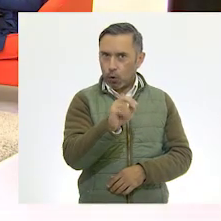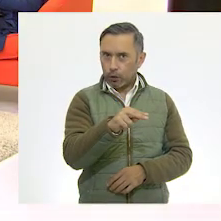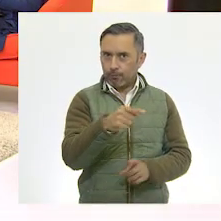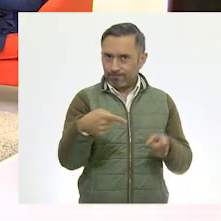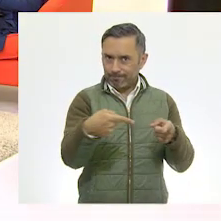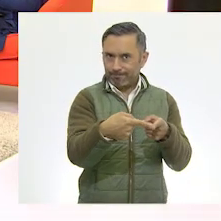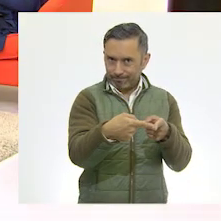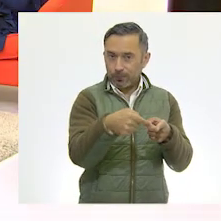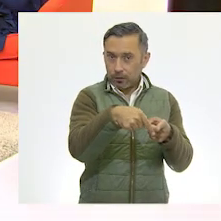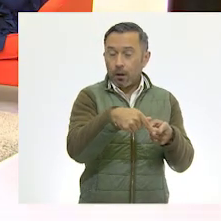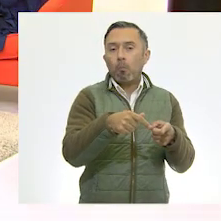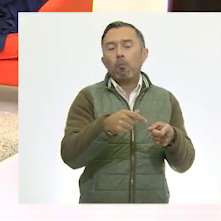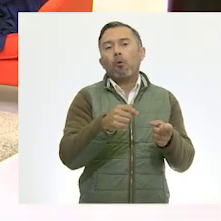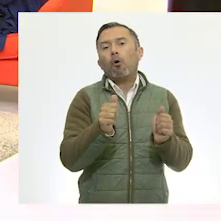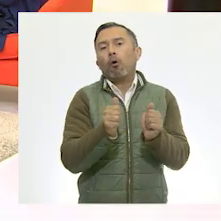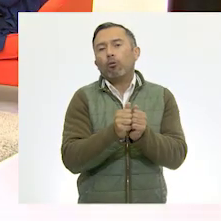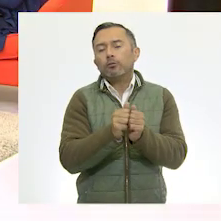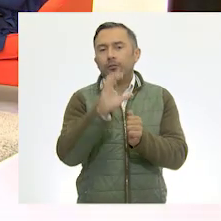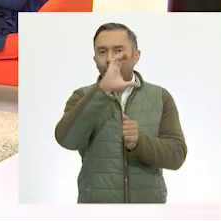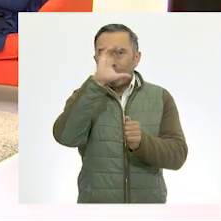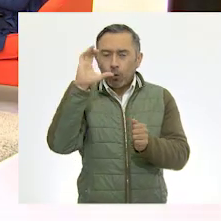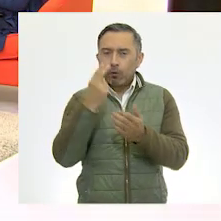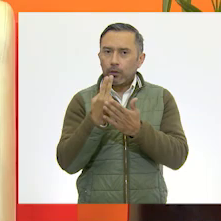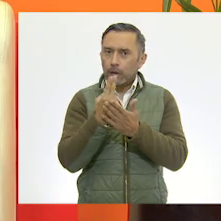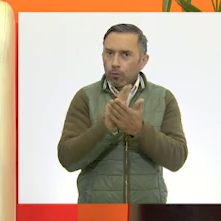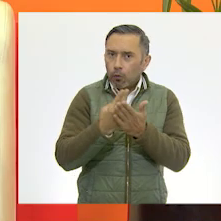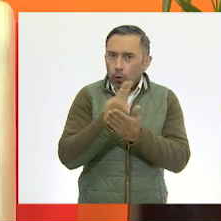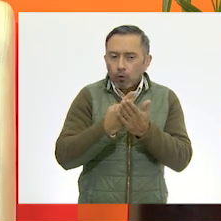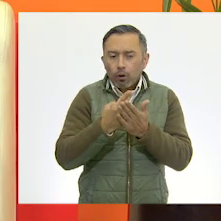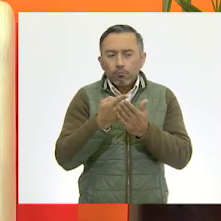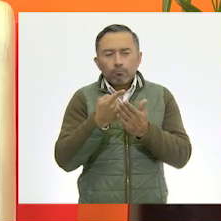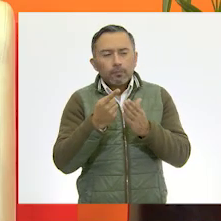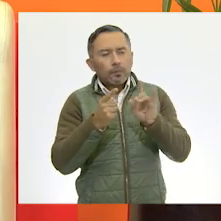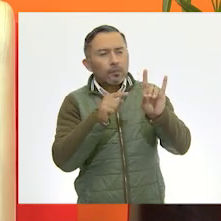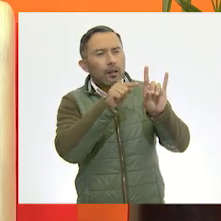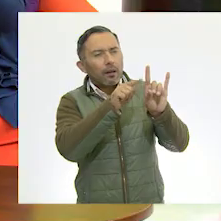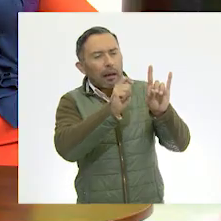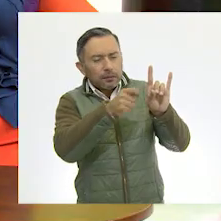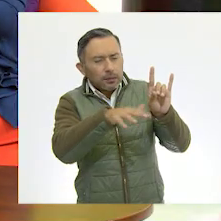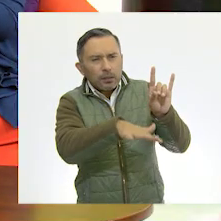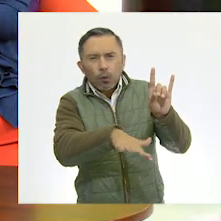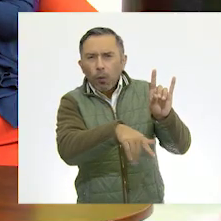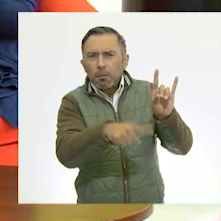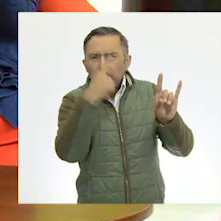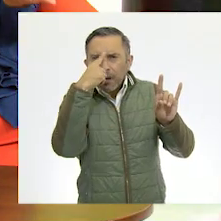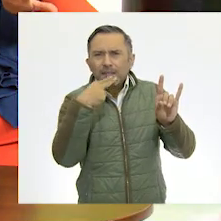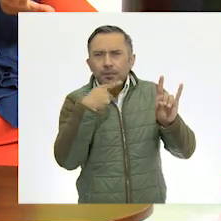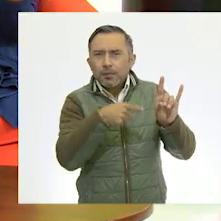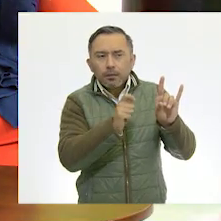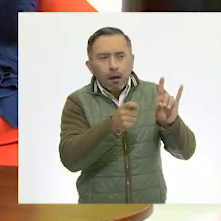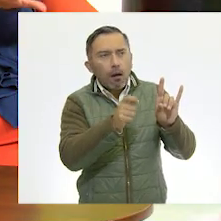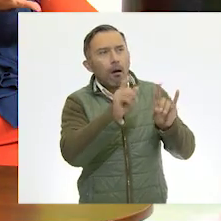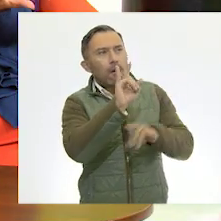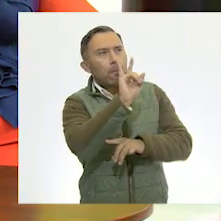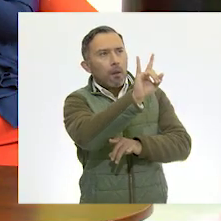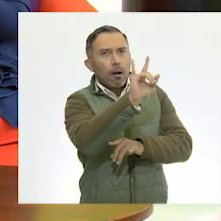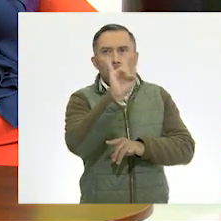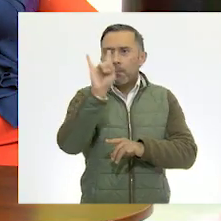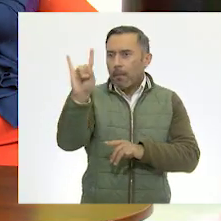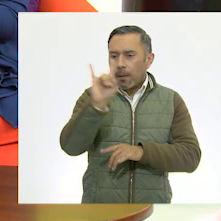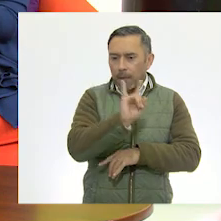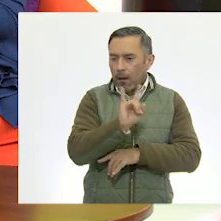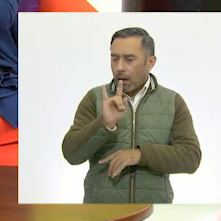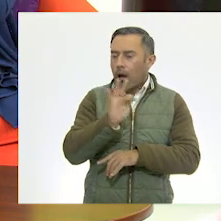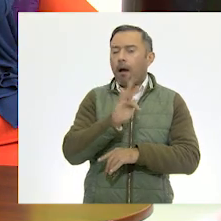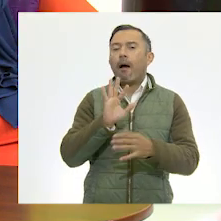que señalen o que describan cada rincón para que el niño pueda también estar de manera independiente en su casa y saber